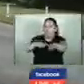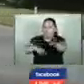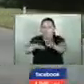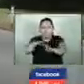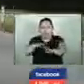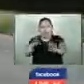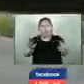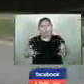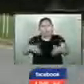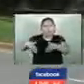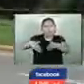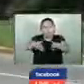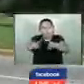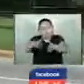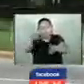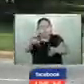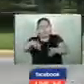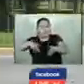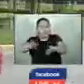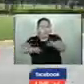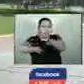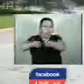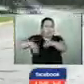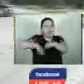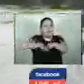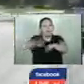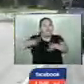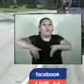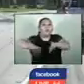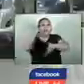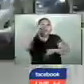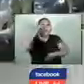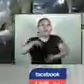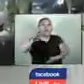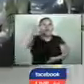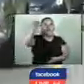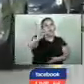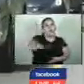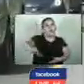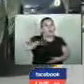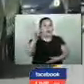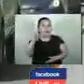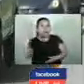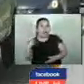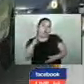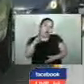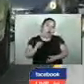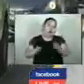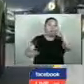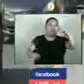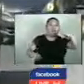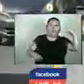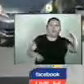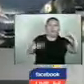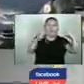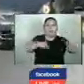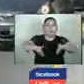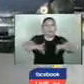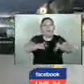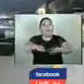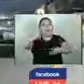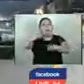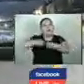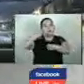ya que conecta a la población que utiliza la carretera de oro desde el oriente del país y la zona occidental desde la carretera a Quezaltepeque.